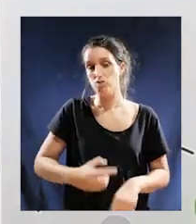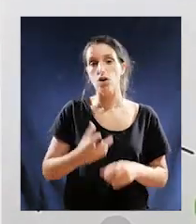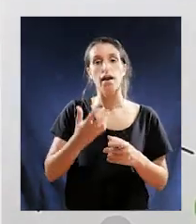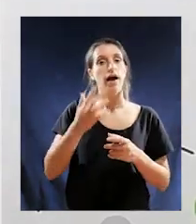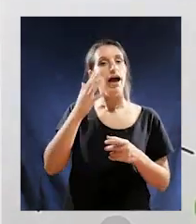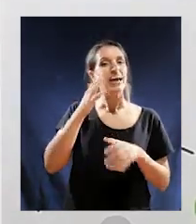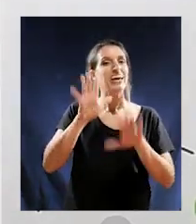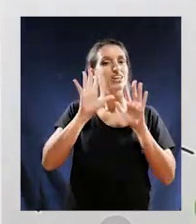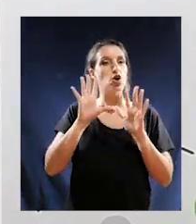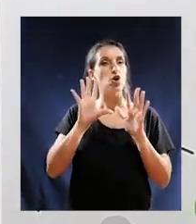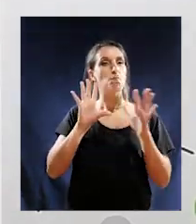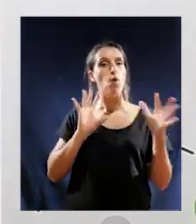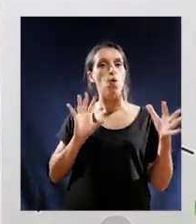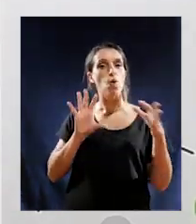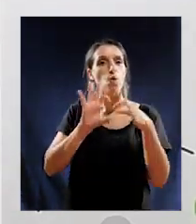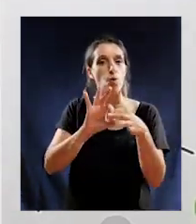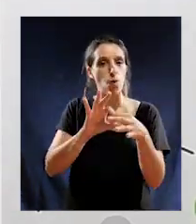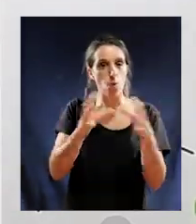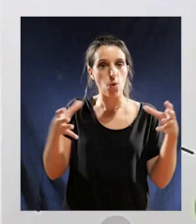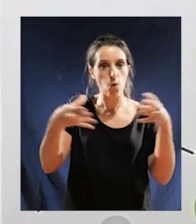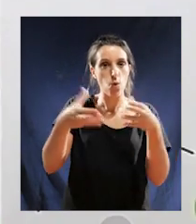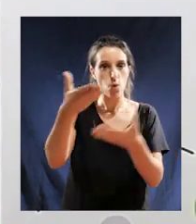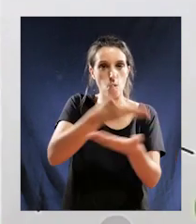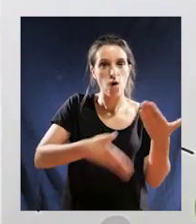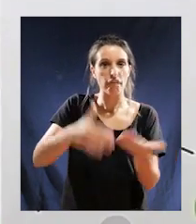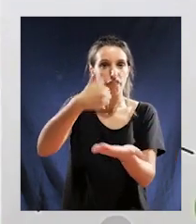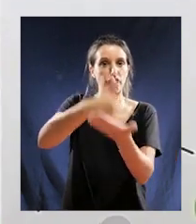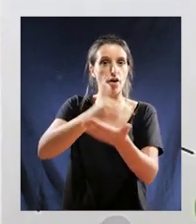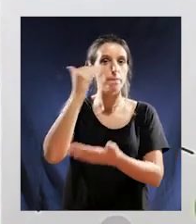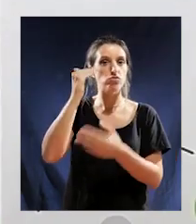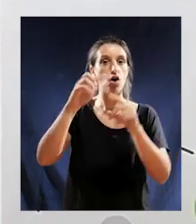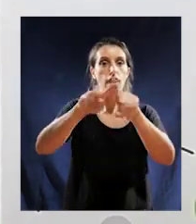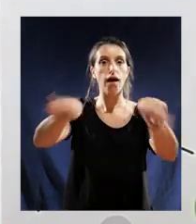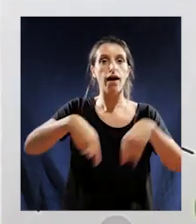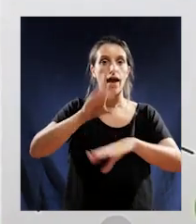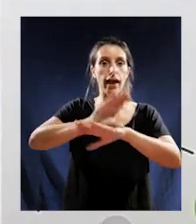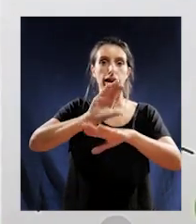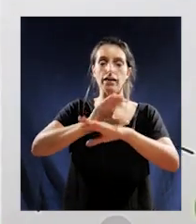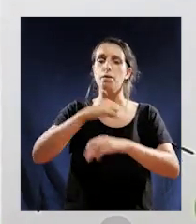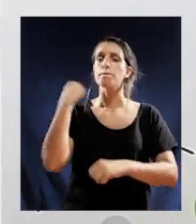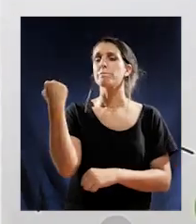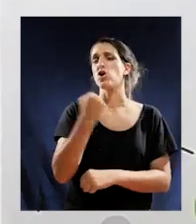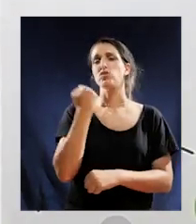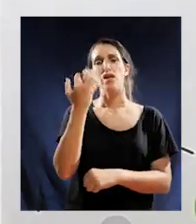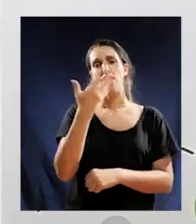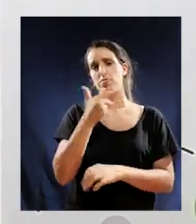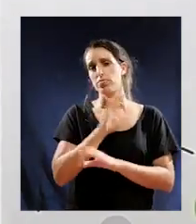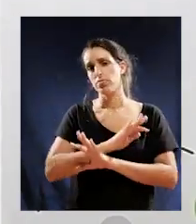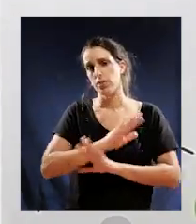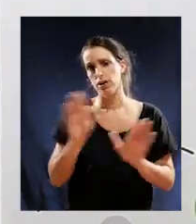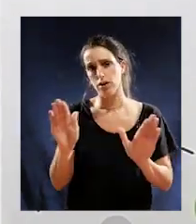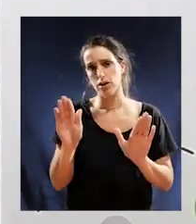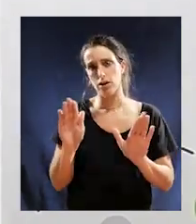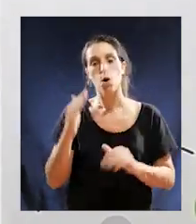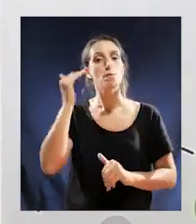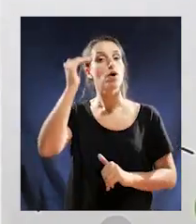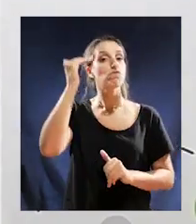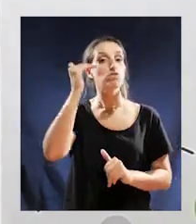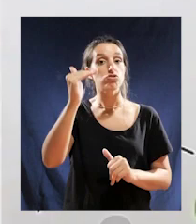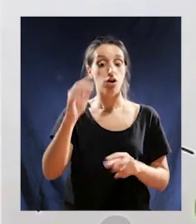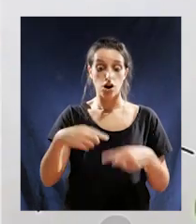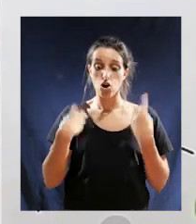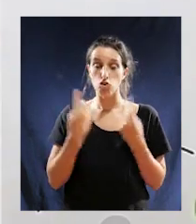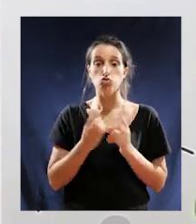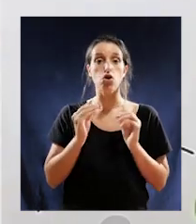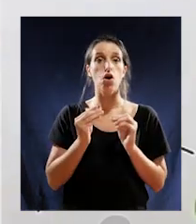creo que el vínculo la presencialidad este es un componente delicioso de la escena pedagógica los